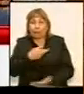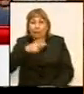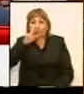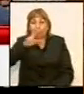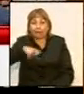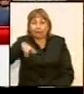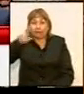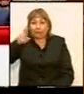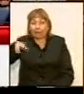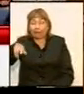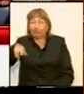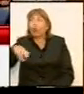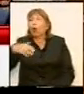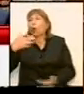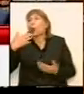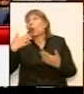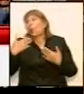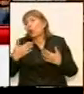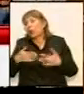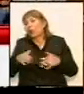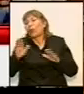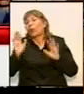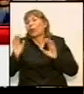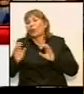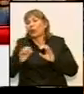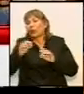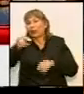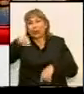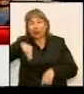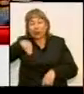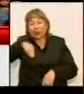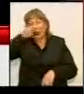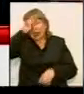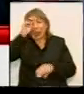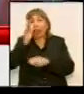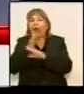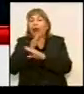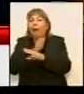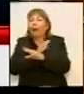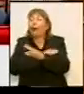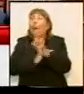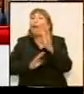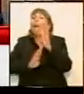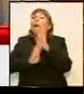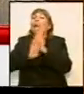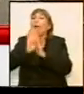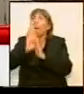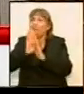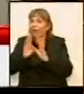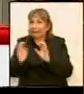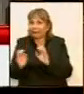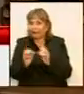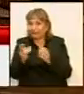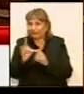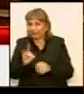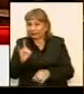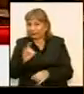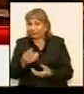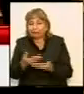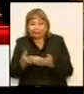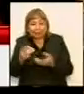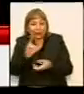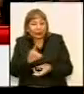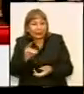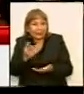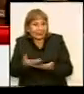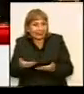regional, seríamos realmente un país desarrollado. Entonces, si lo aplicaran, no solamente conocieran y lo